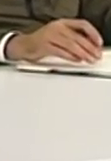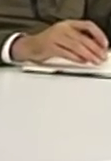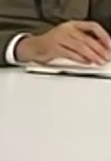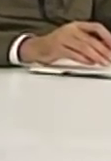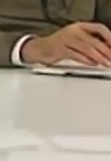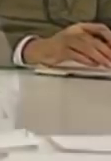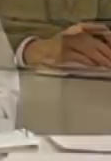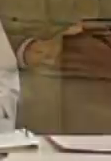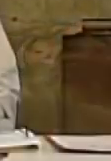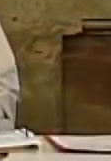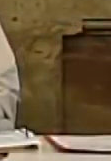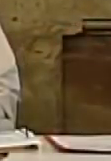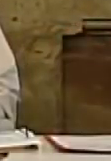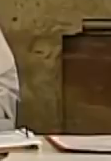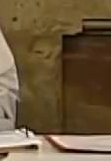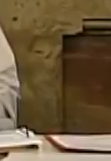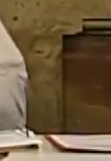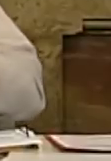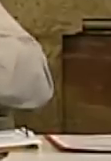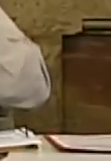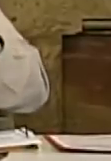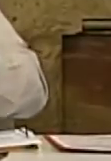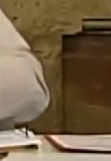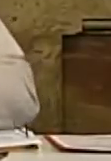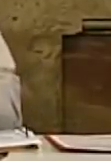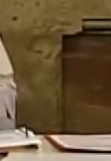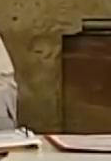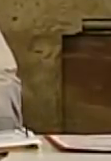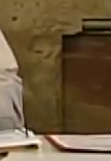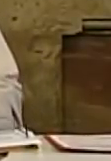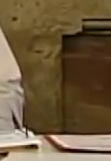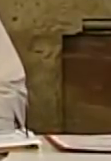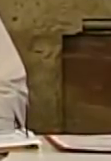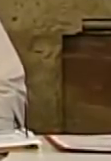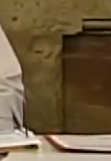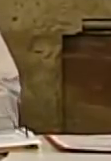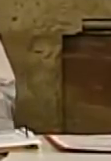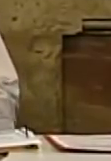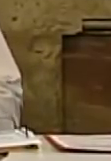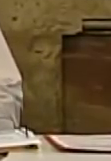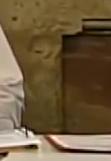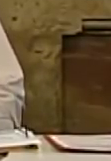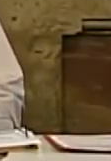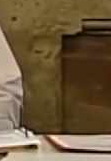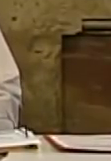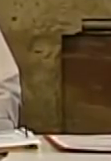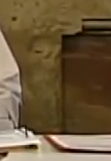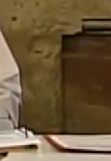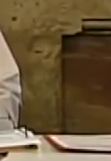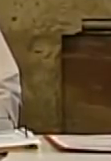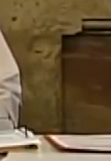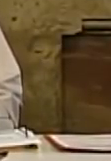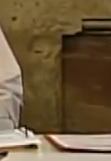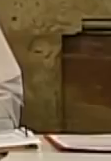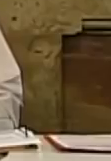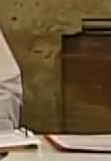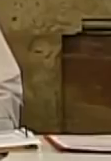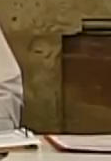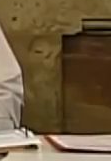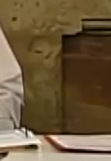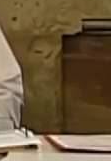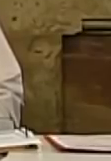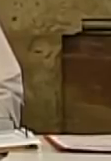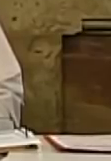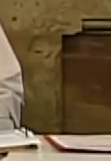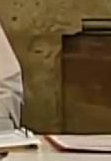y, bueno, su evolución, su desarrollo, ¿verdad? Hoy estoy acompañado aquí en el Palacio Presidencial